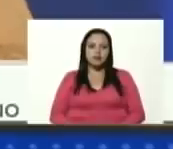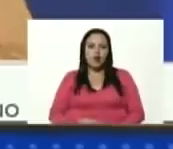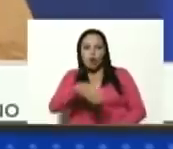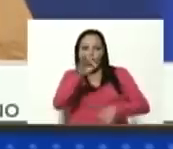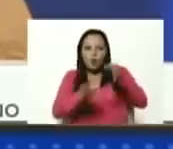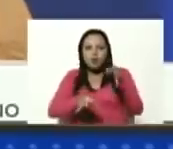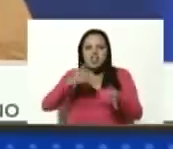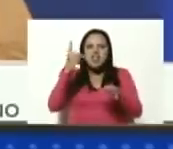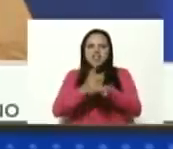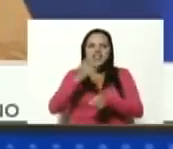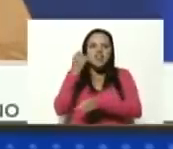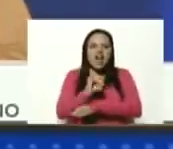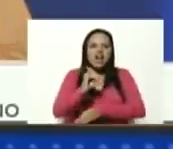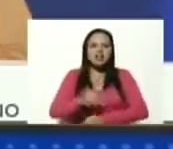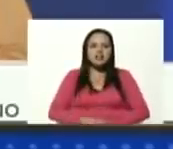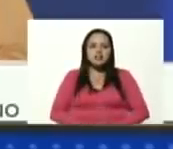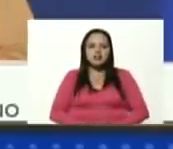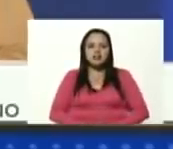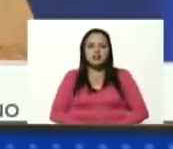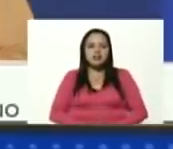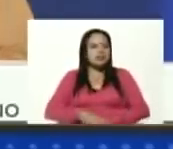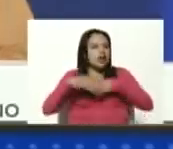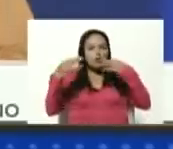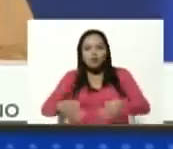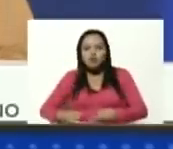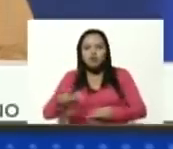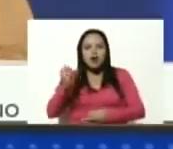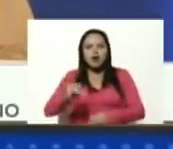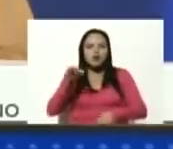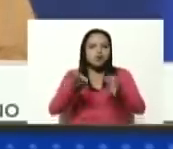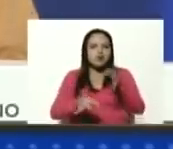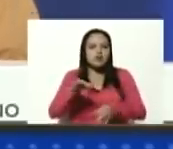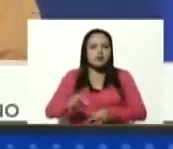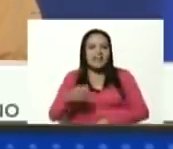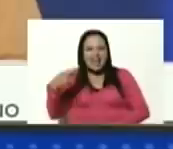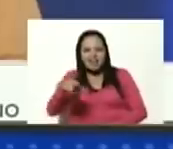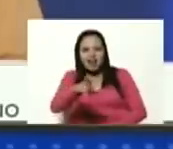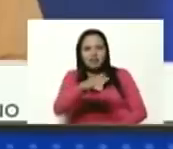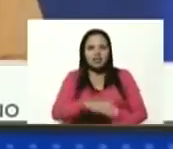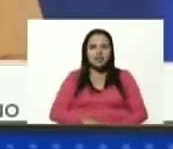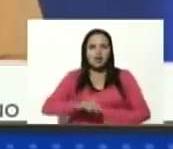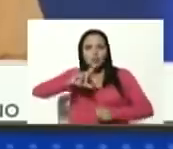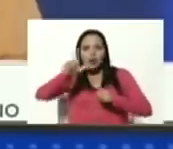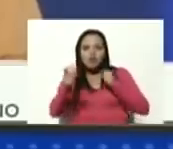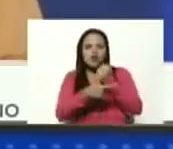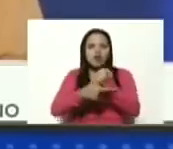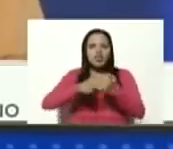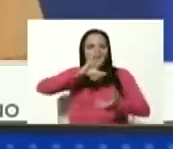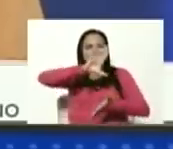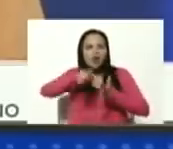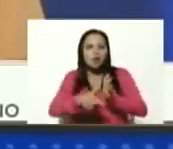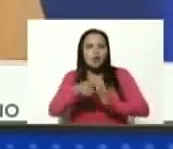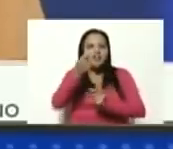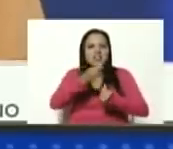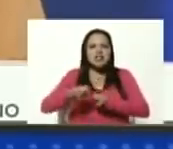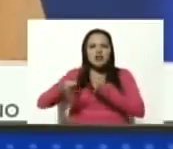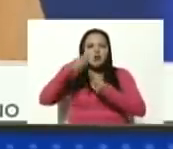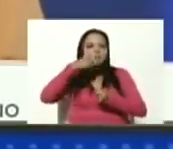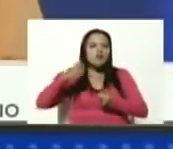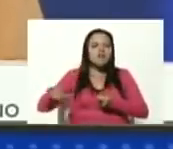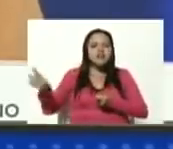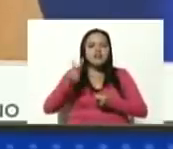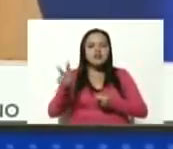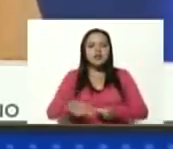Justicia tiene que haber más temprano que tarde para la rata de Guaidó que le robó el dinero al pueblo de Venezuela,